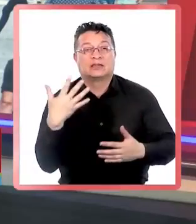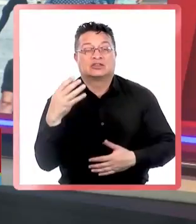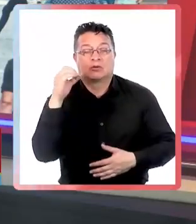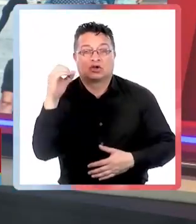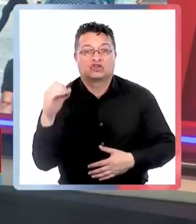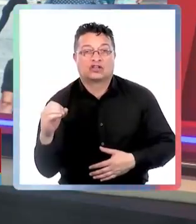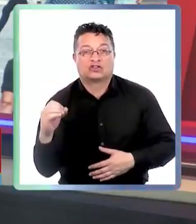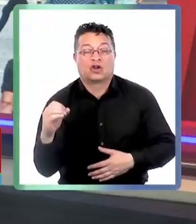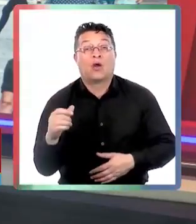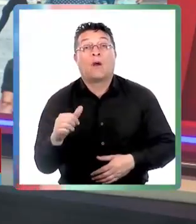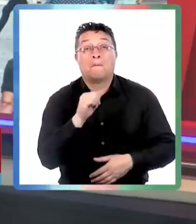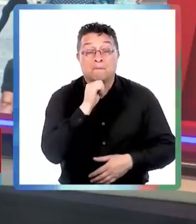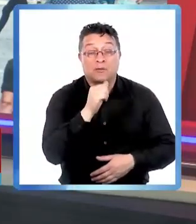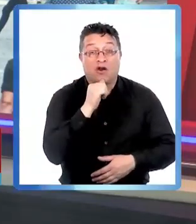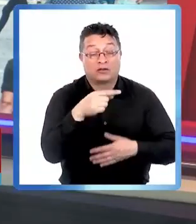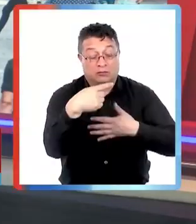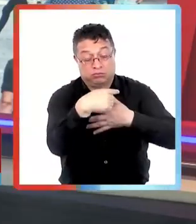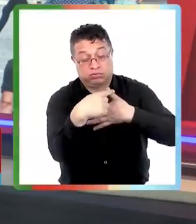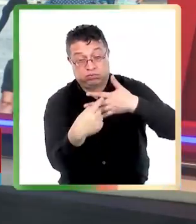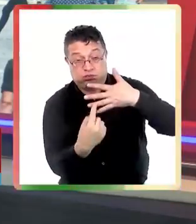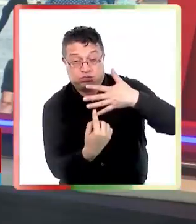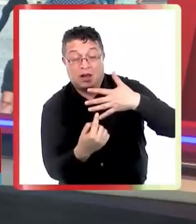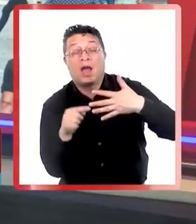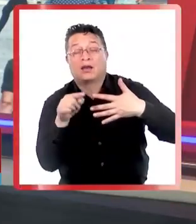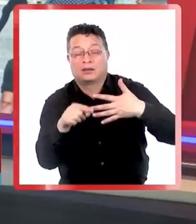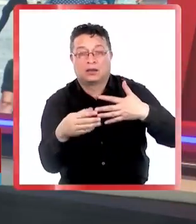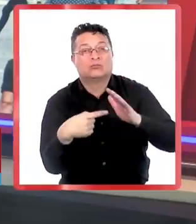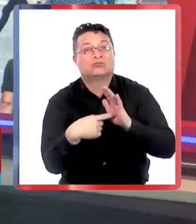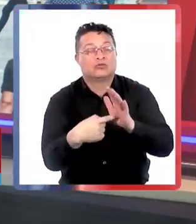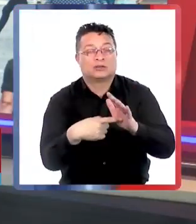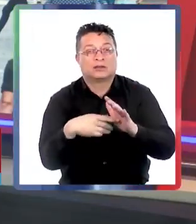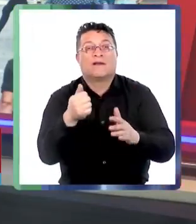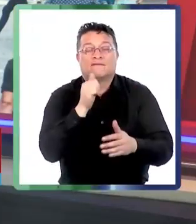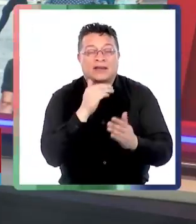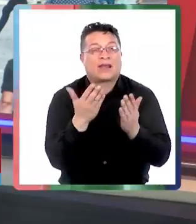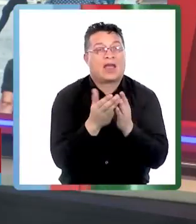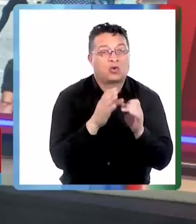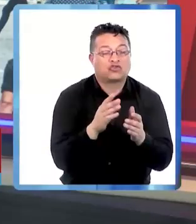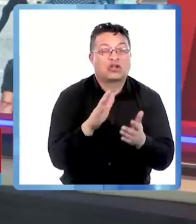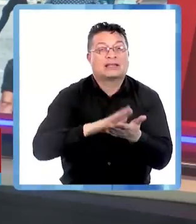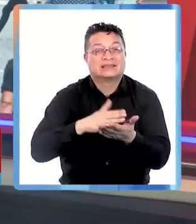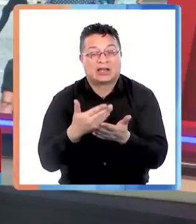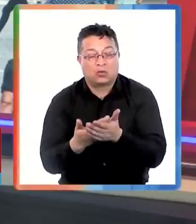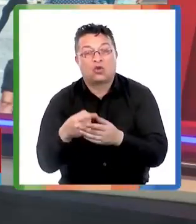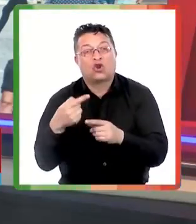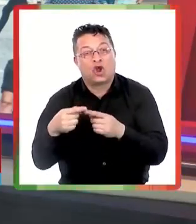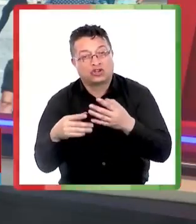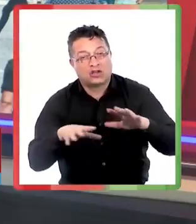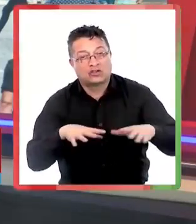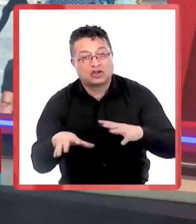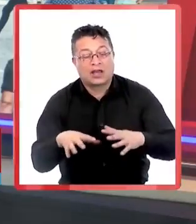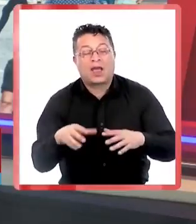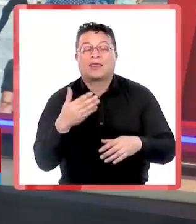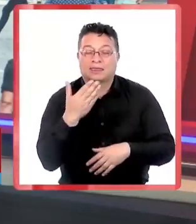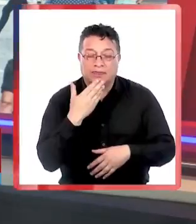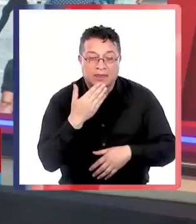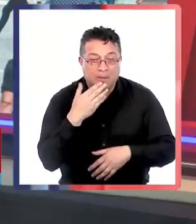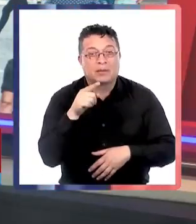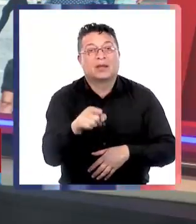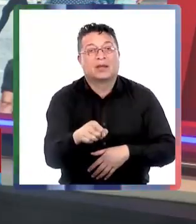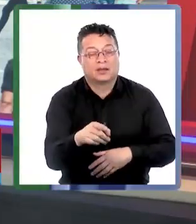a 6,5%. Y la pobreza multidimensional, que refleja las carencias en educación, en salud y otros